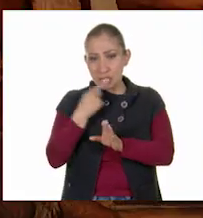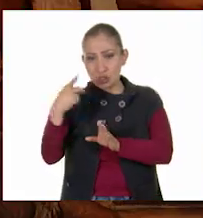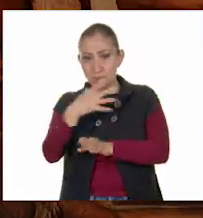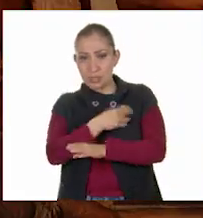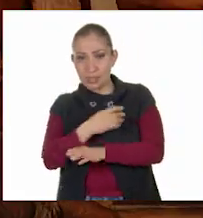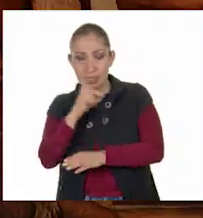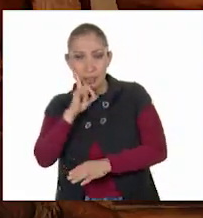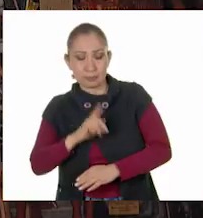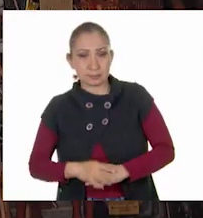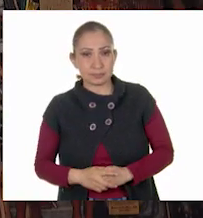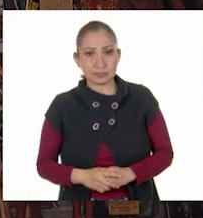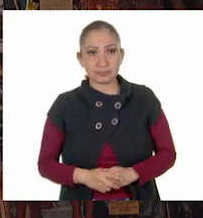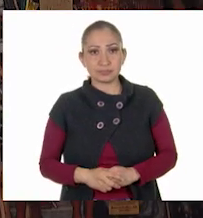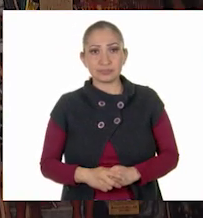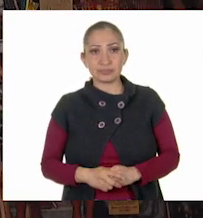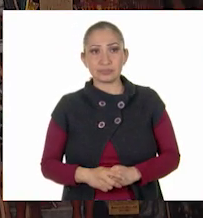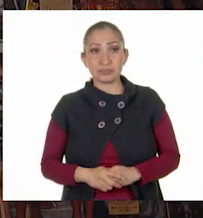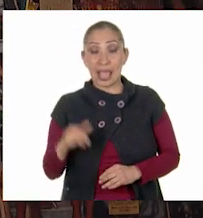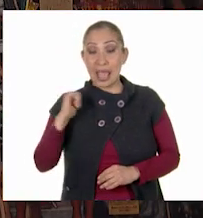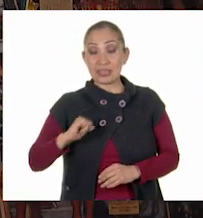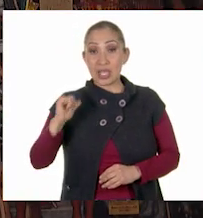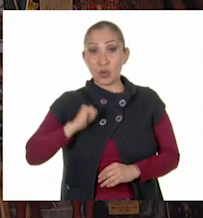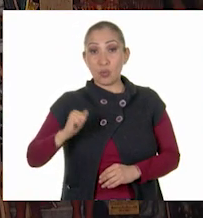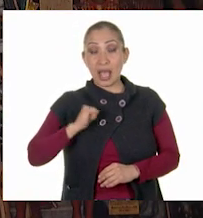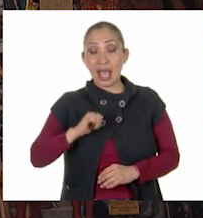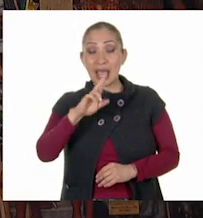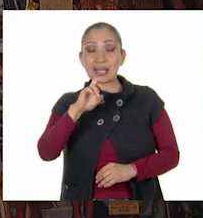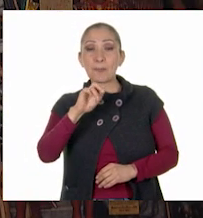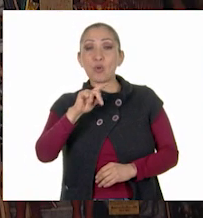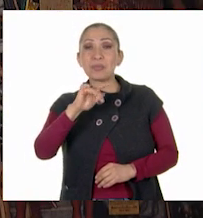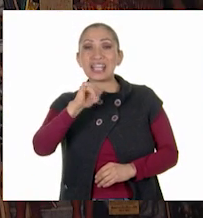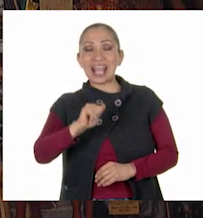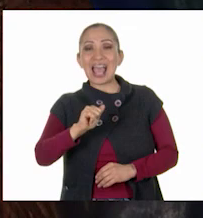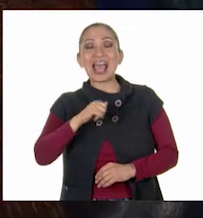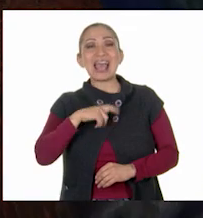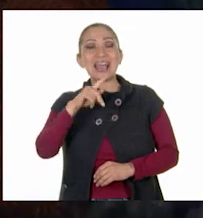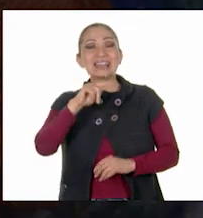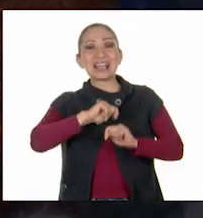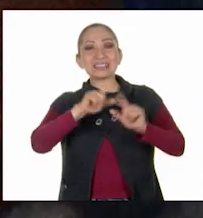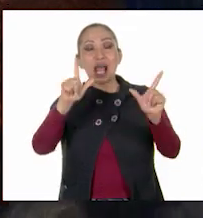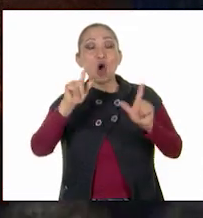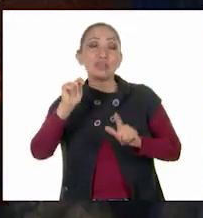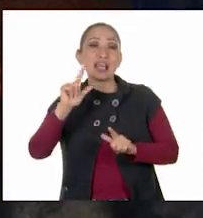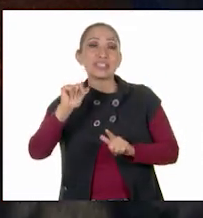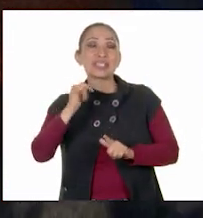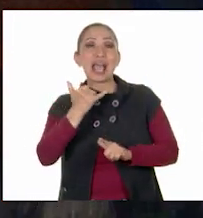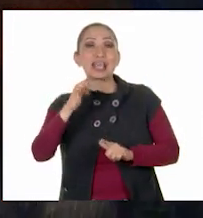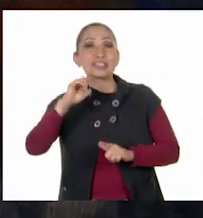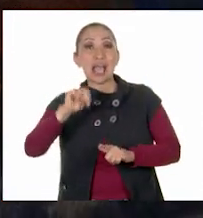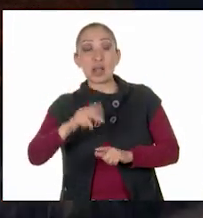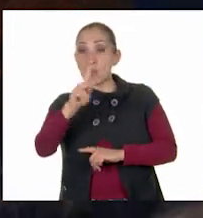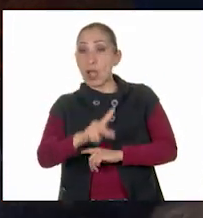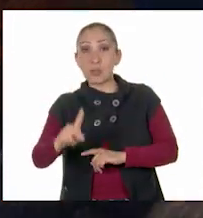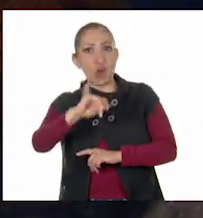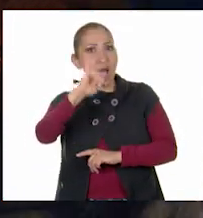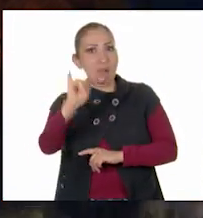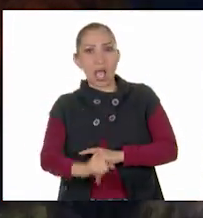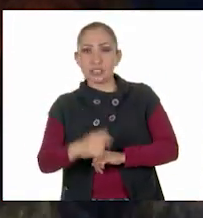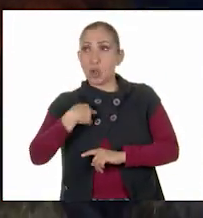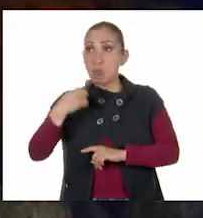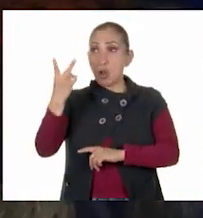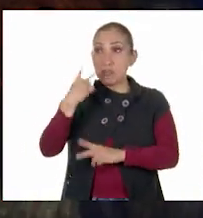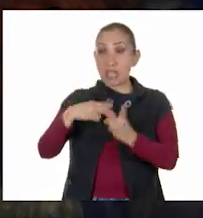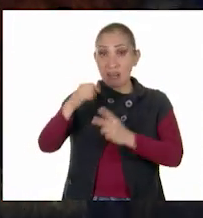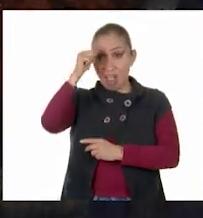hija. La antigua República de Tlaxcala, o Tlaxcayán, fue en su momento el pueblo que jamás se rindió ante el